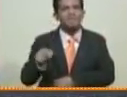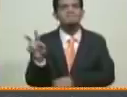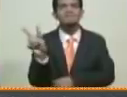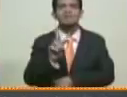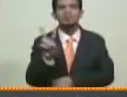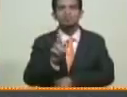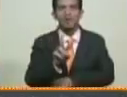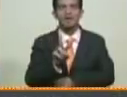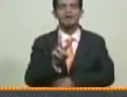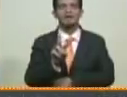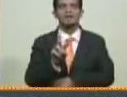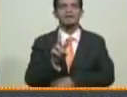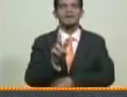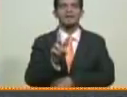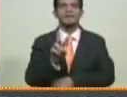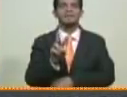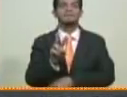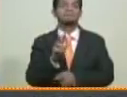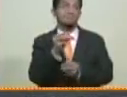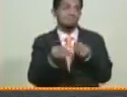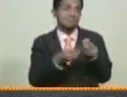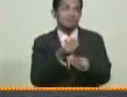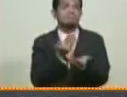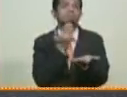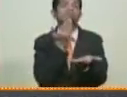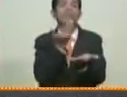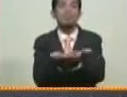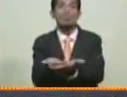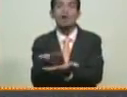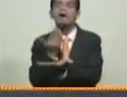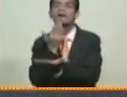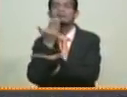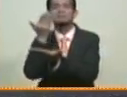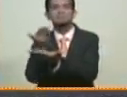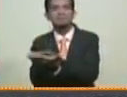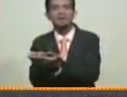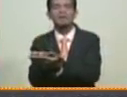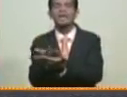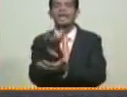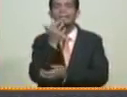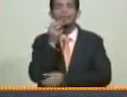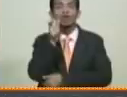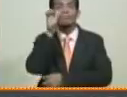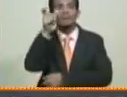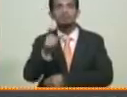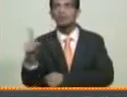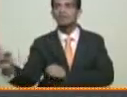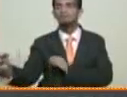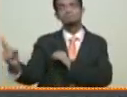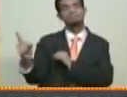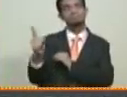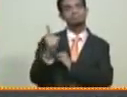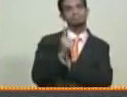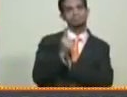del Diálogo que le hagan propuestas. O sea, quien ha manifestado en primera instancia